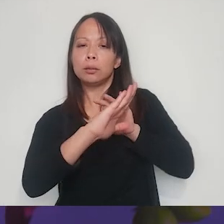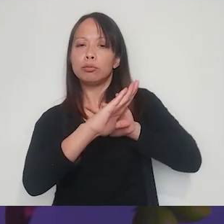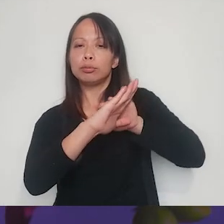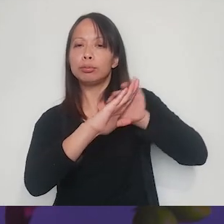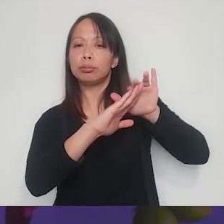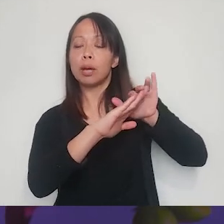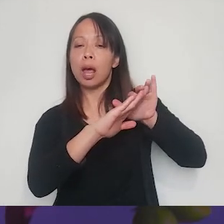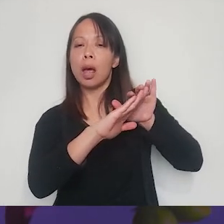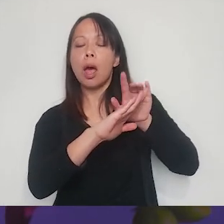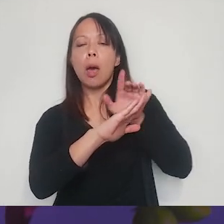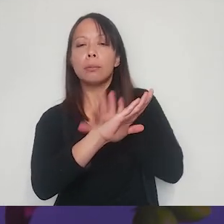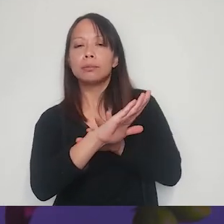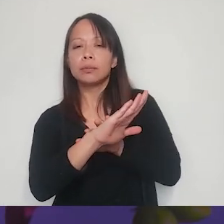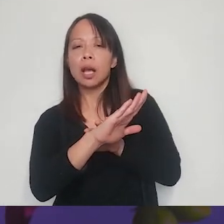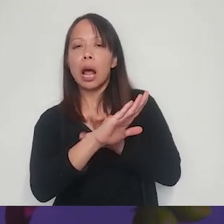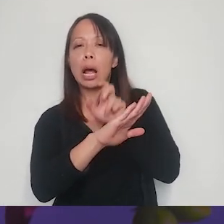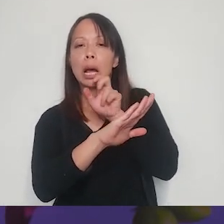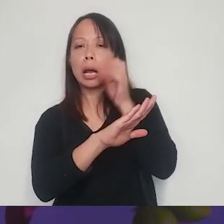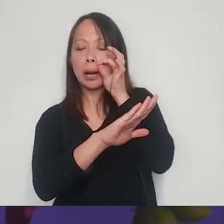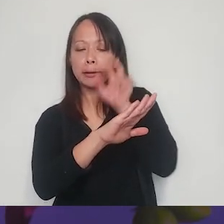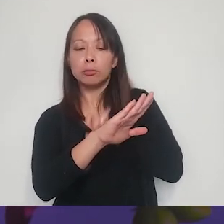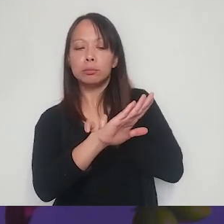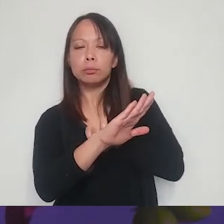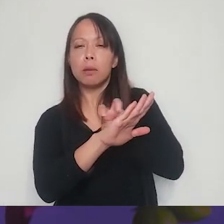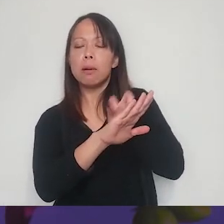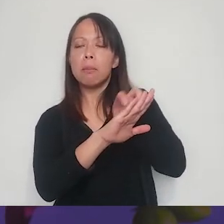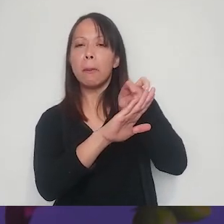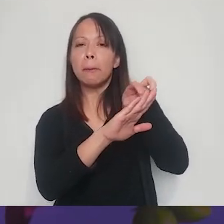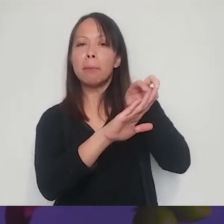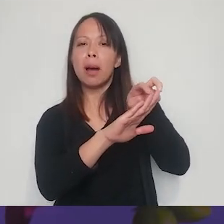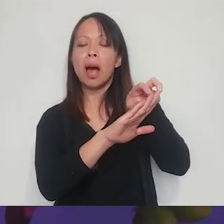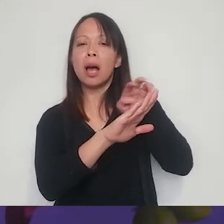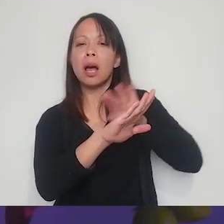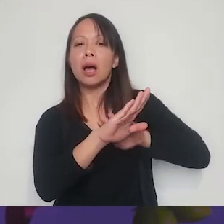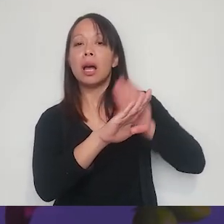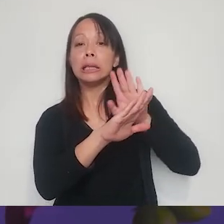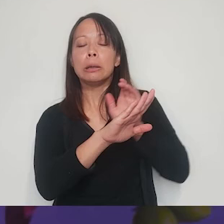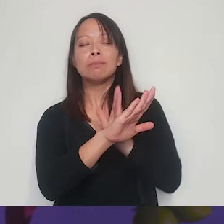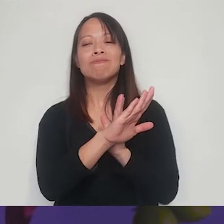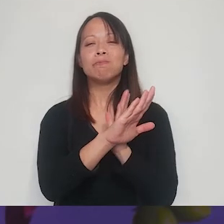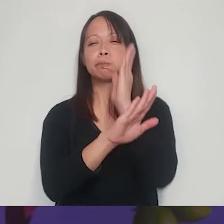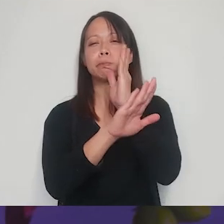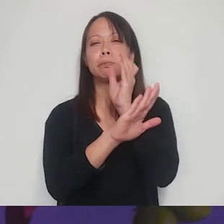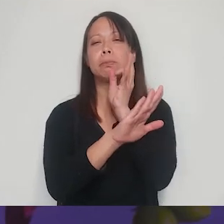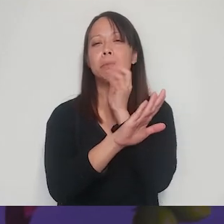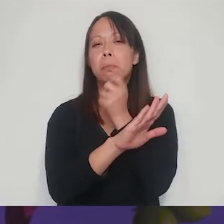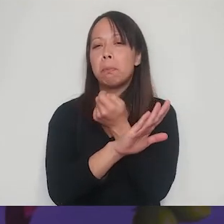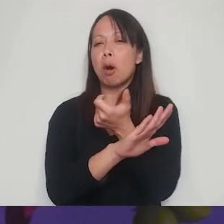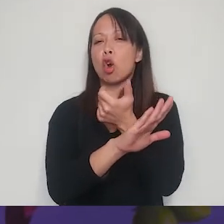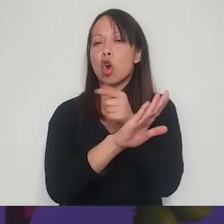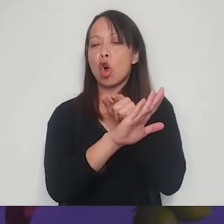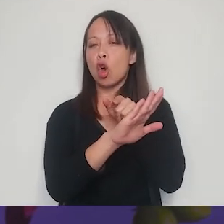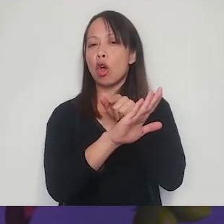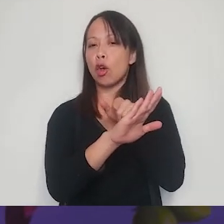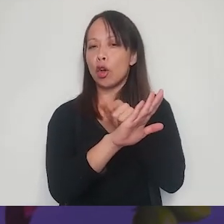rugosa y medir a medida que se la eleva el ángulo al cual se caen. Y acá se ve que ese ángulo es casi de 90 grados en